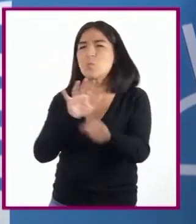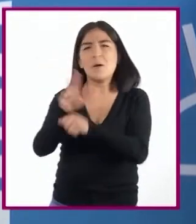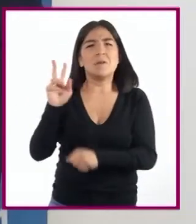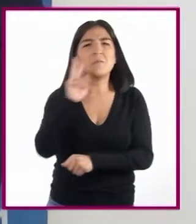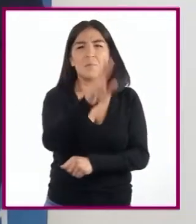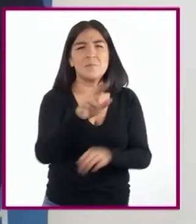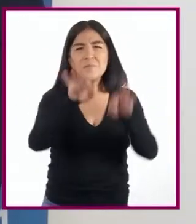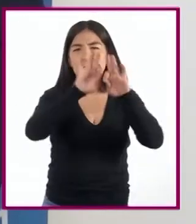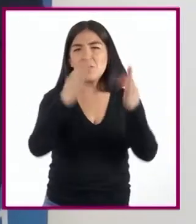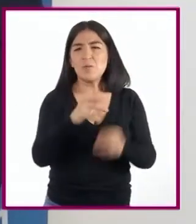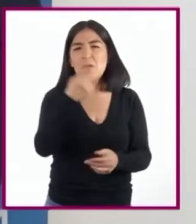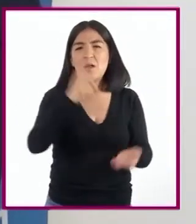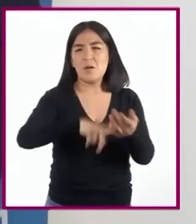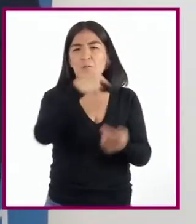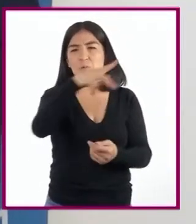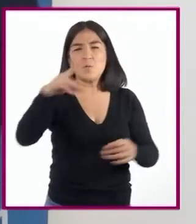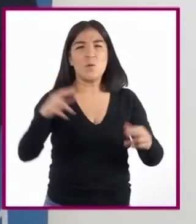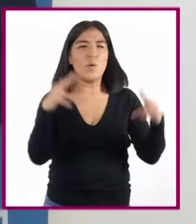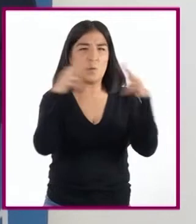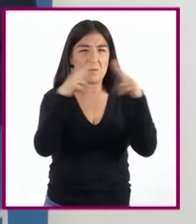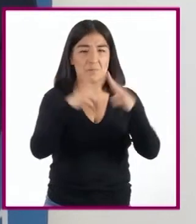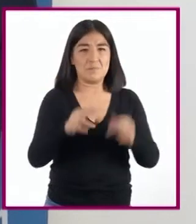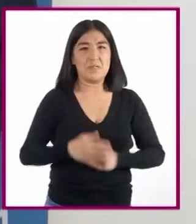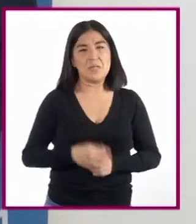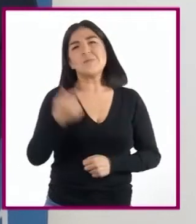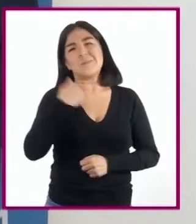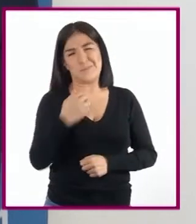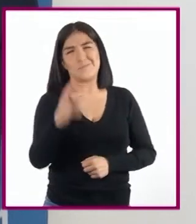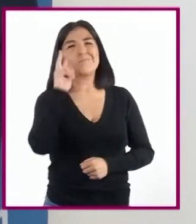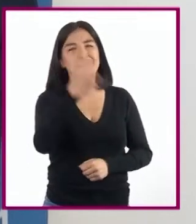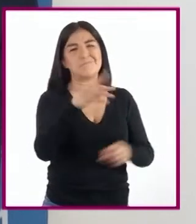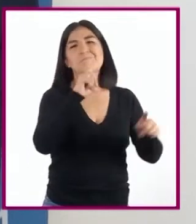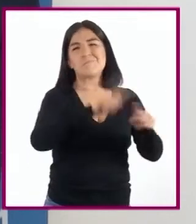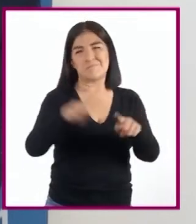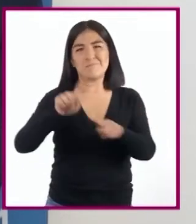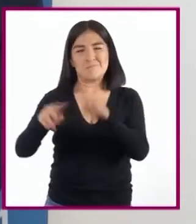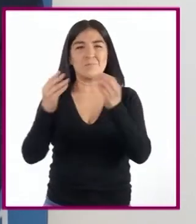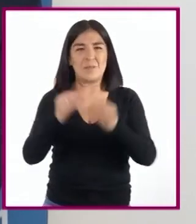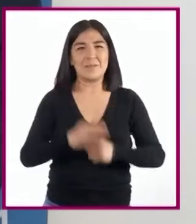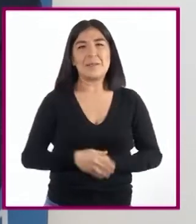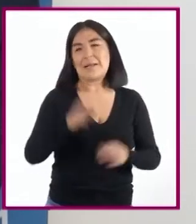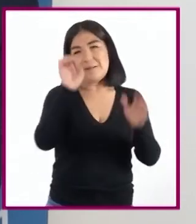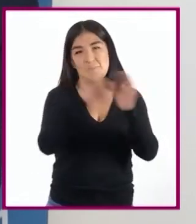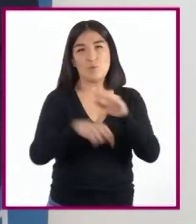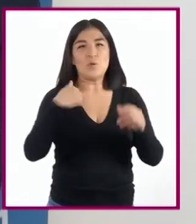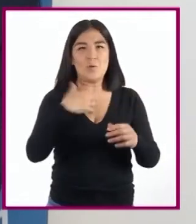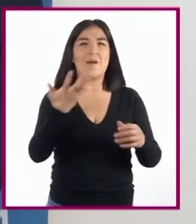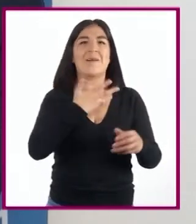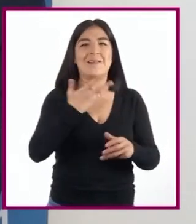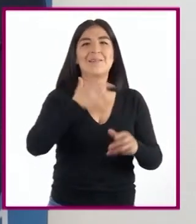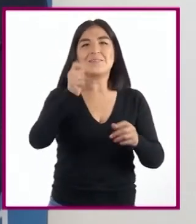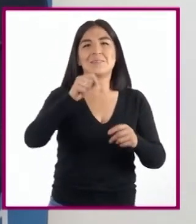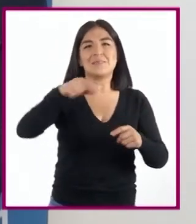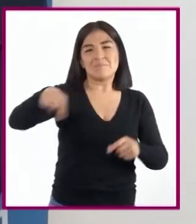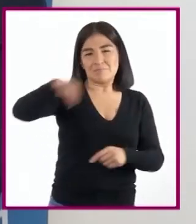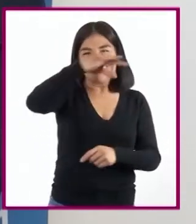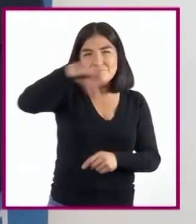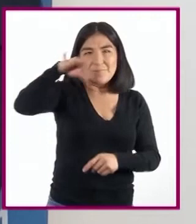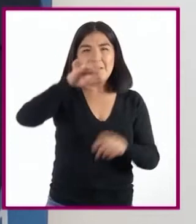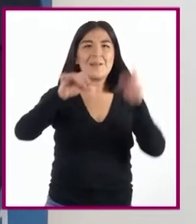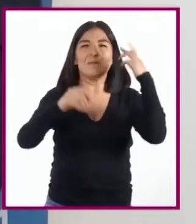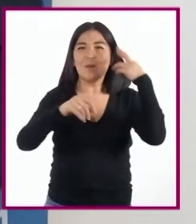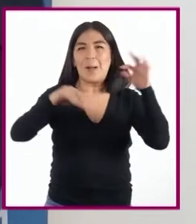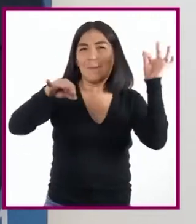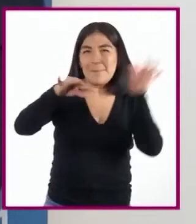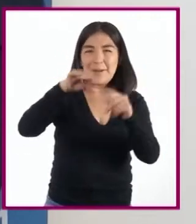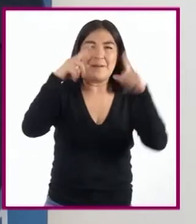hogar? Sí, he observado muchas. Por ejemplo, yo tengo un triángulo musical, algunos espejos